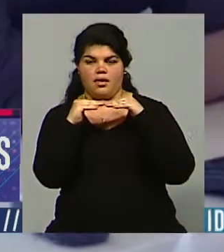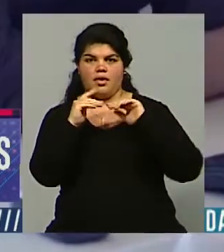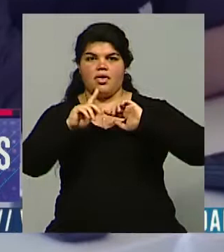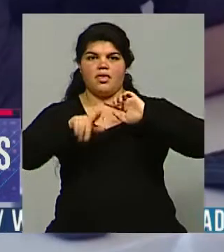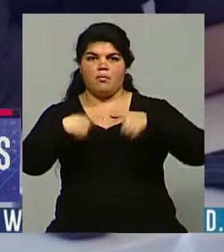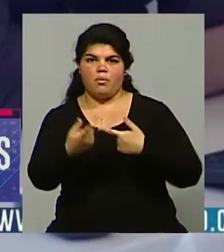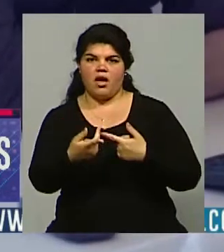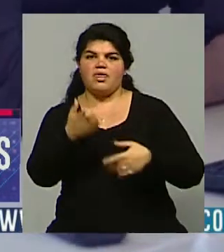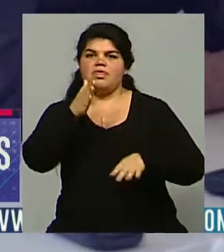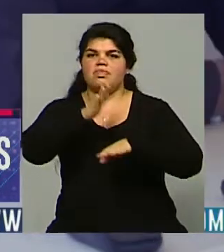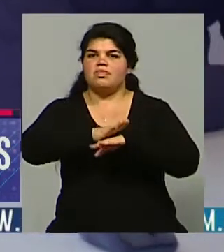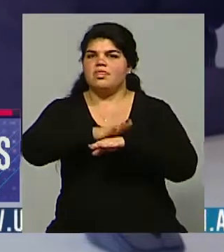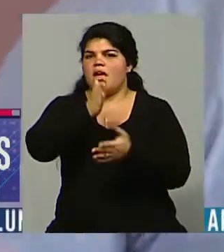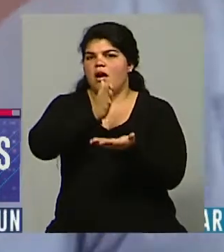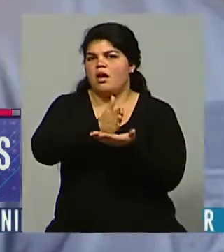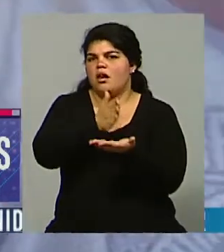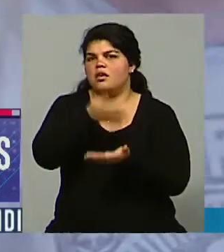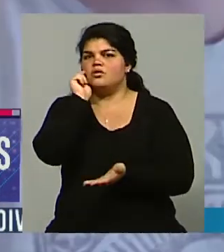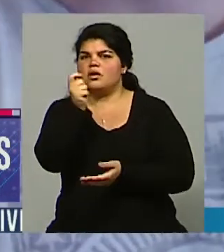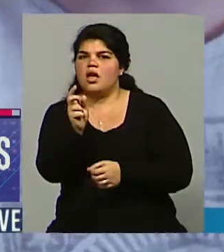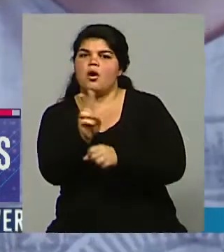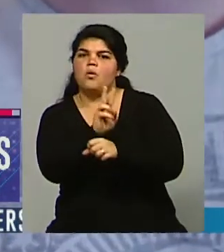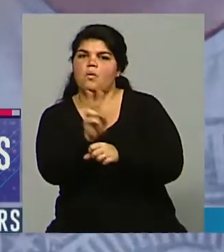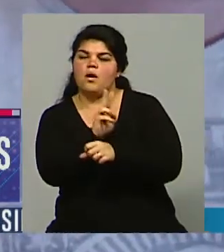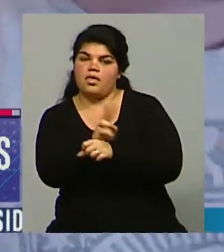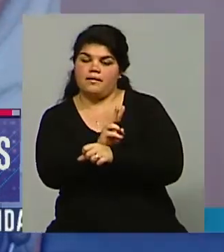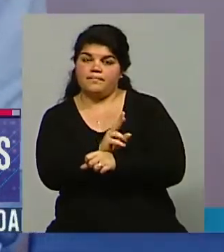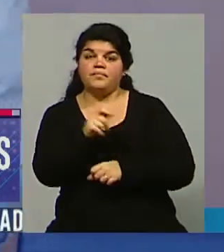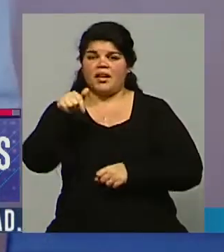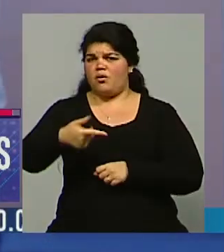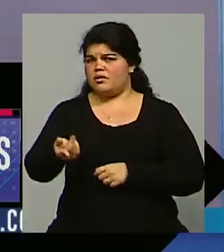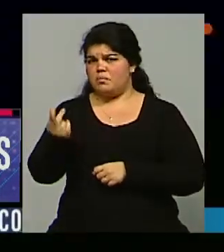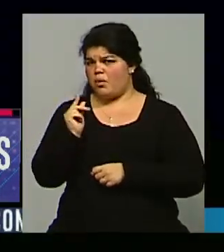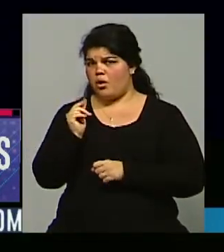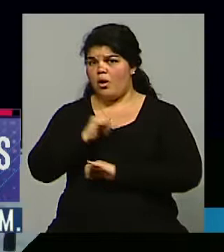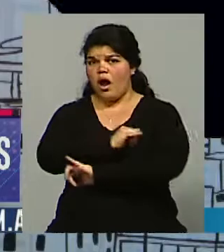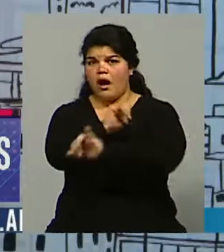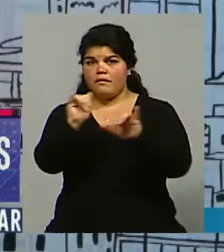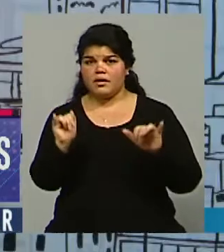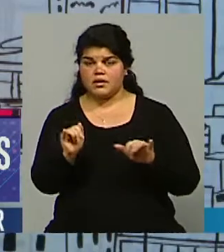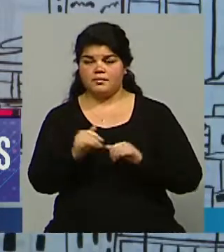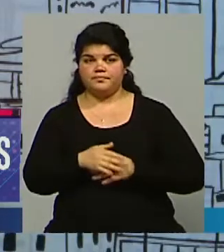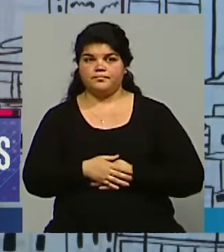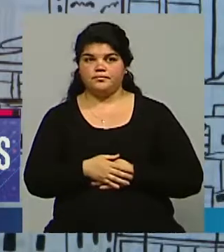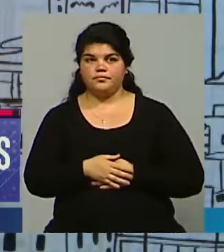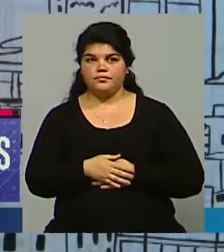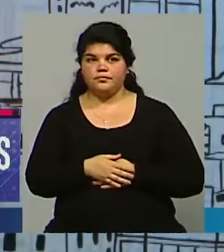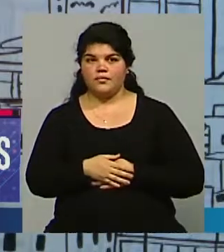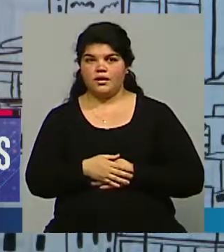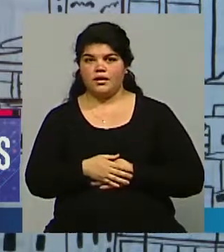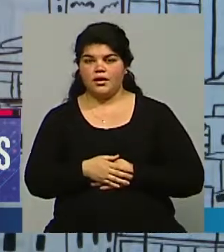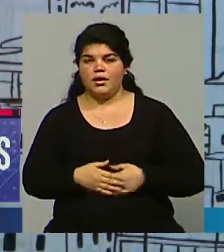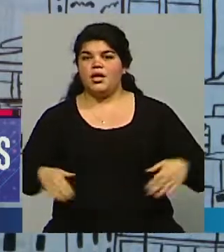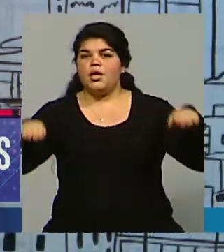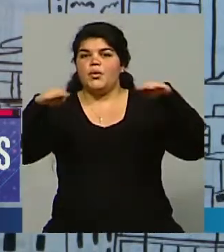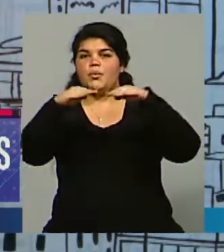en estos días se conoció un fallo que otorgaba la igualdad de licencia entre